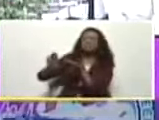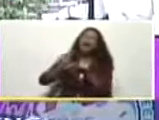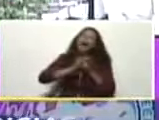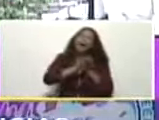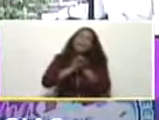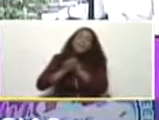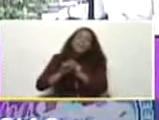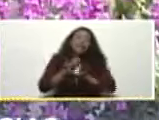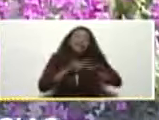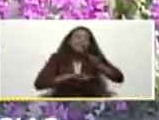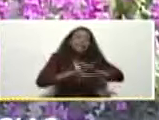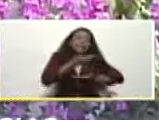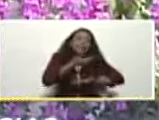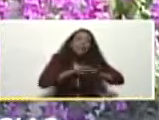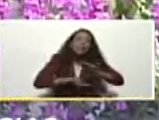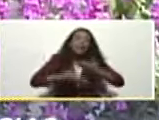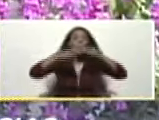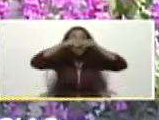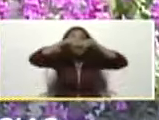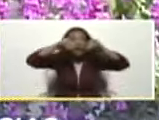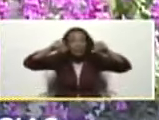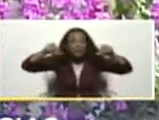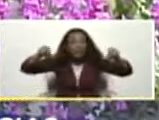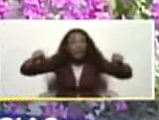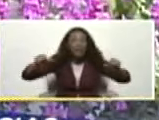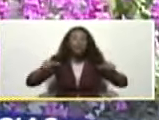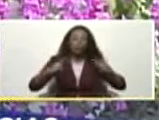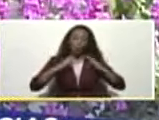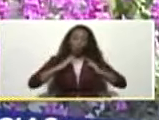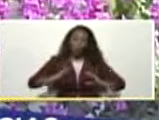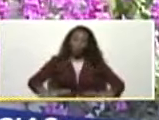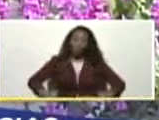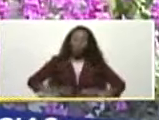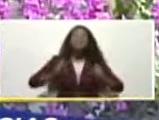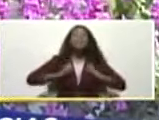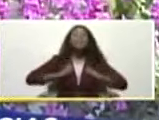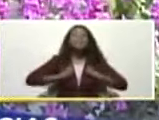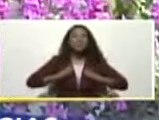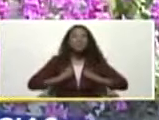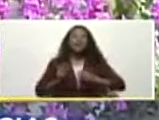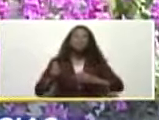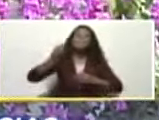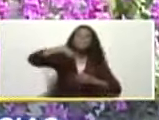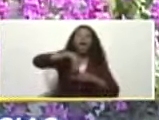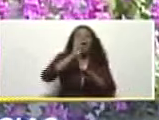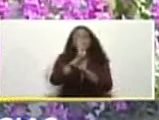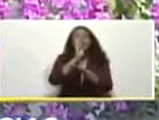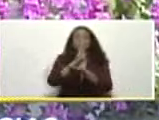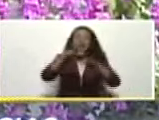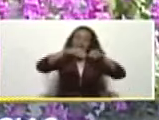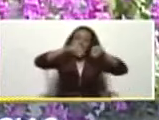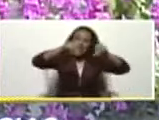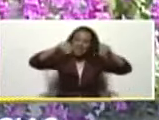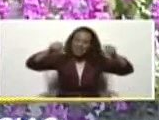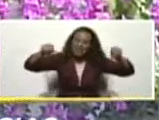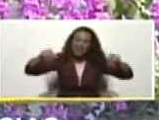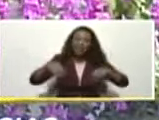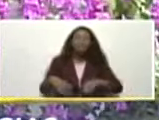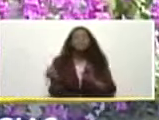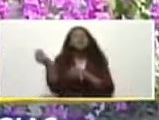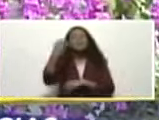amigables con el cuerpo, con la vida, y además cuidar la tierra. ¿Qué más